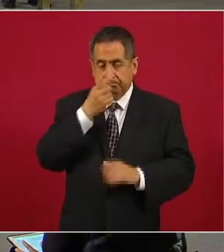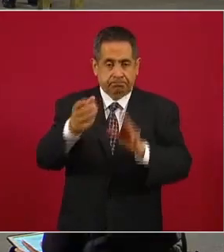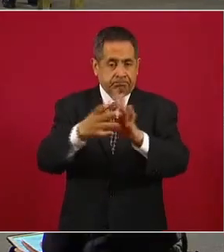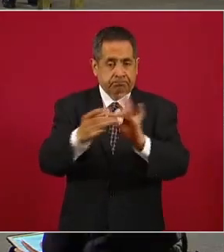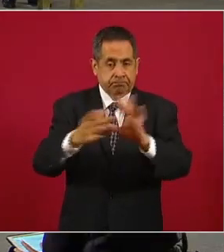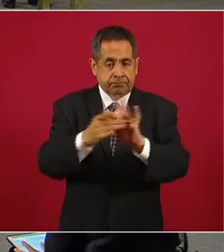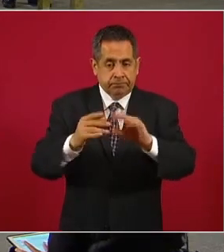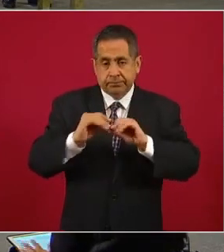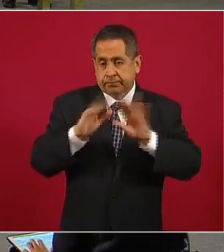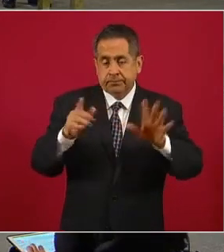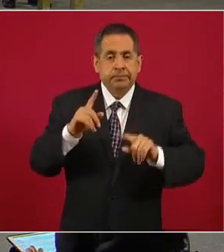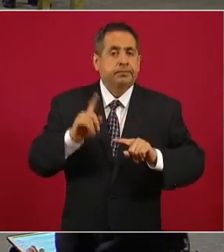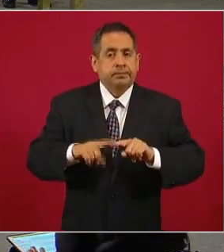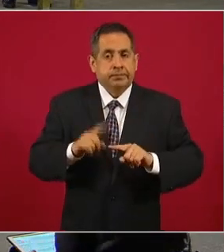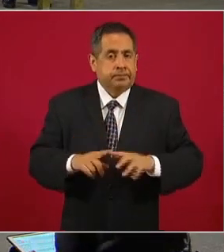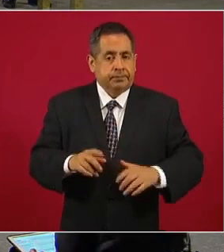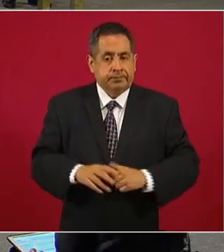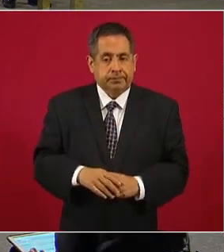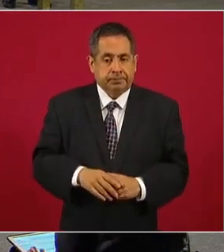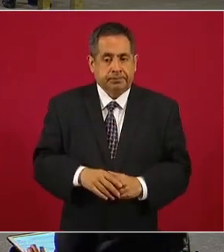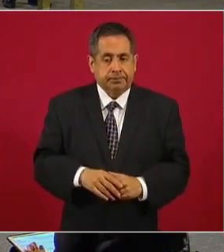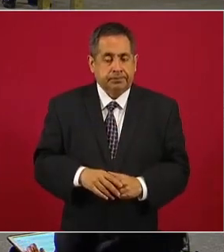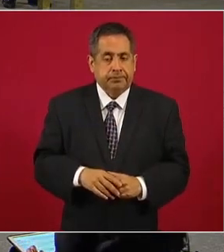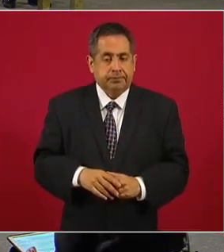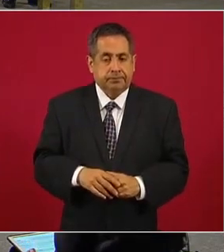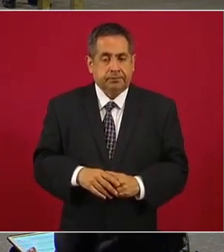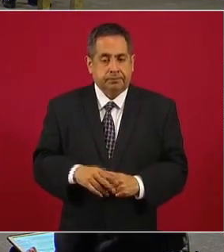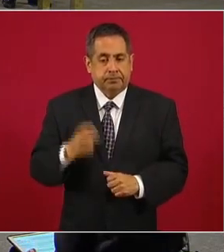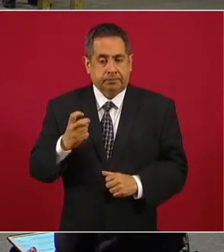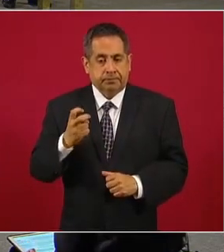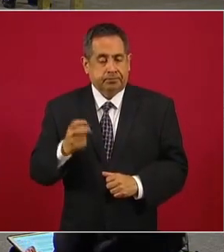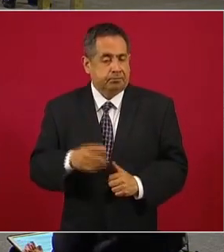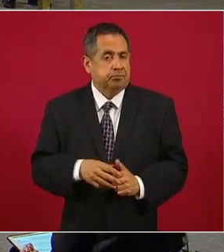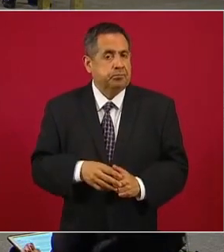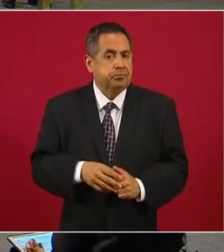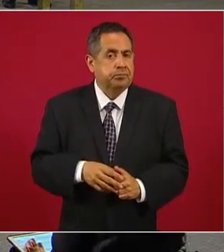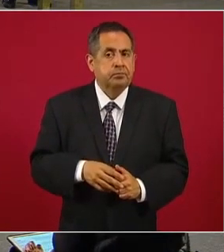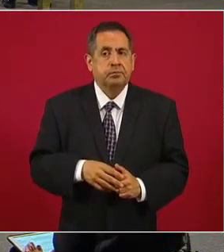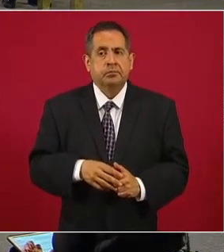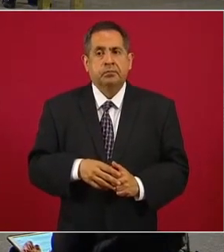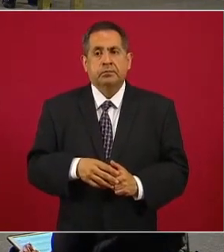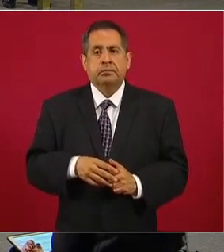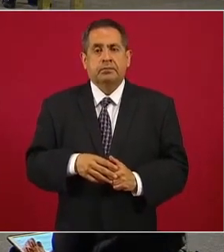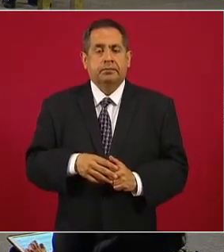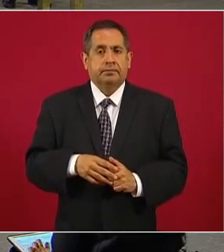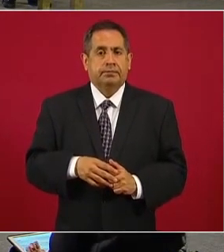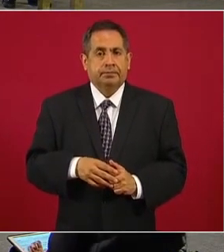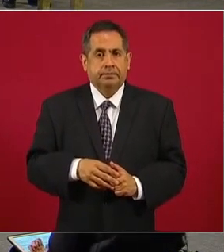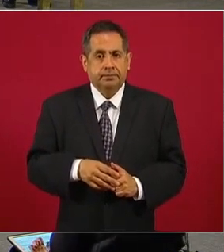comentarles que es muy